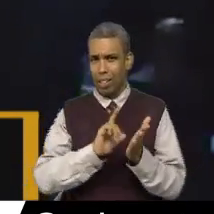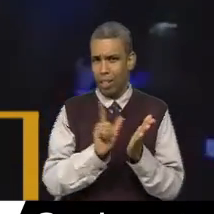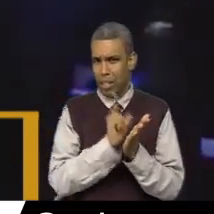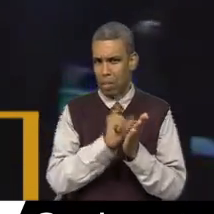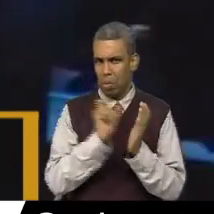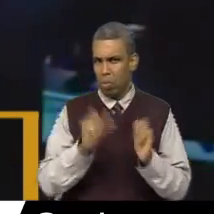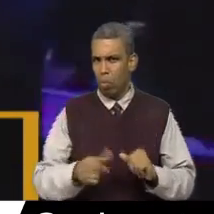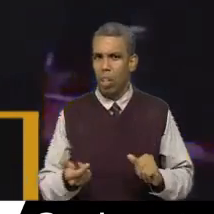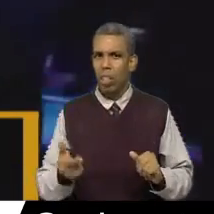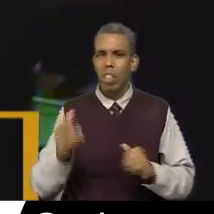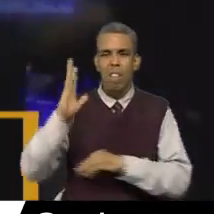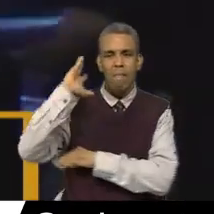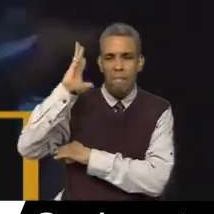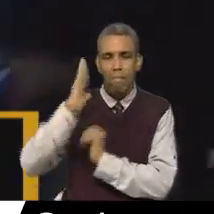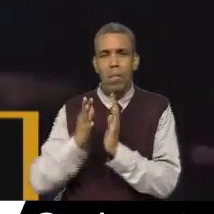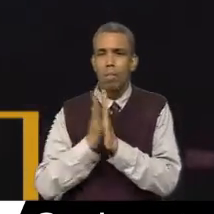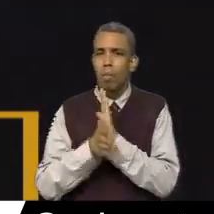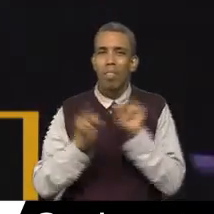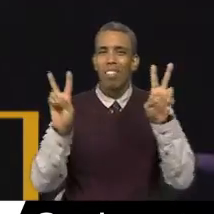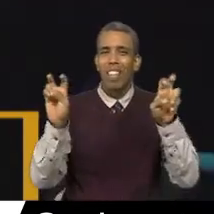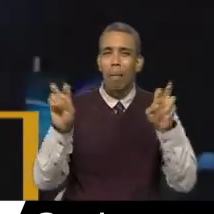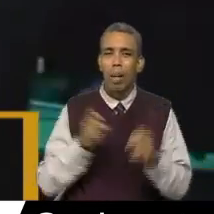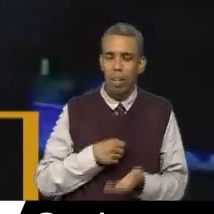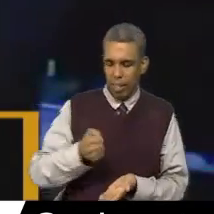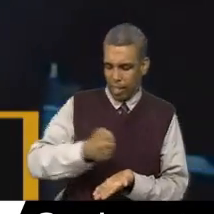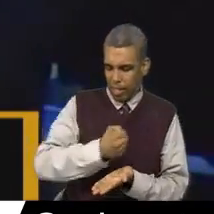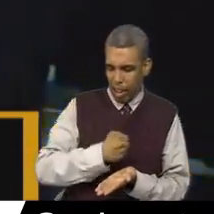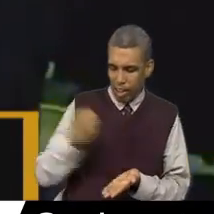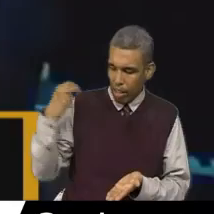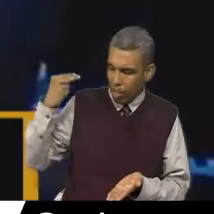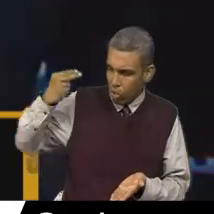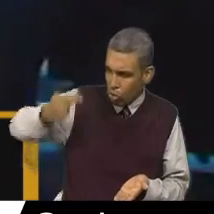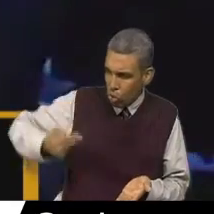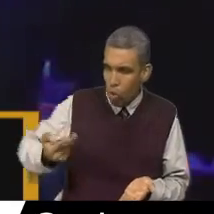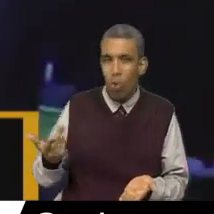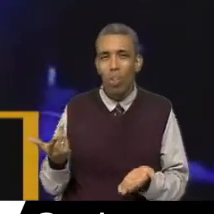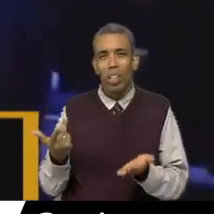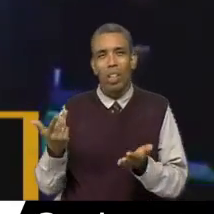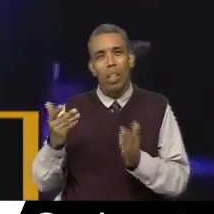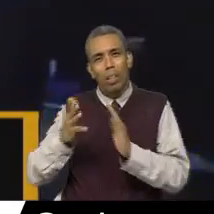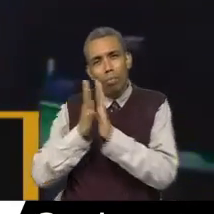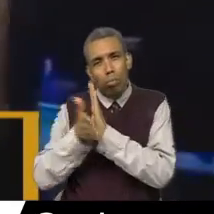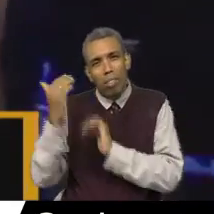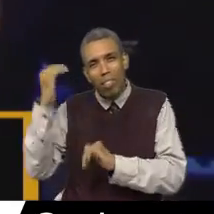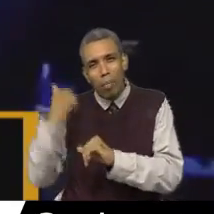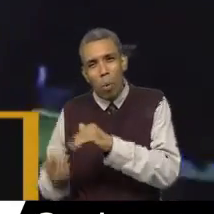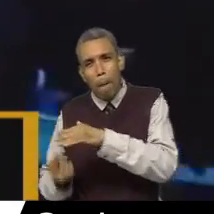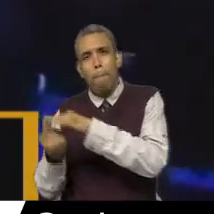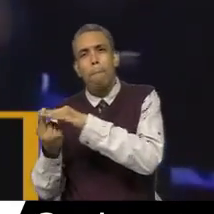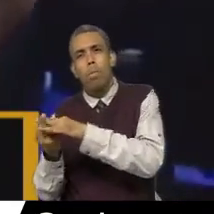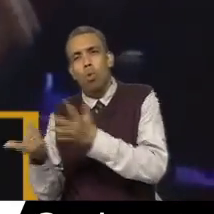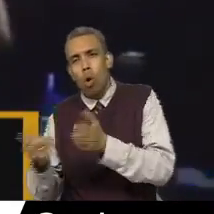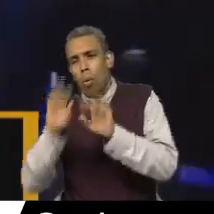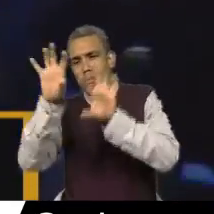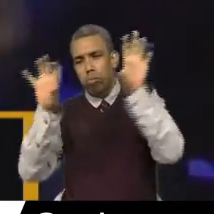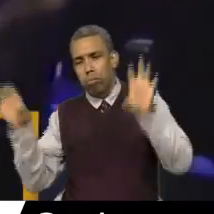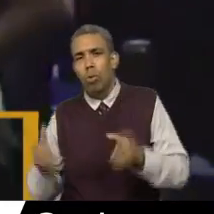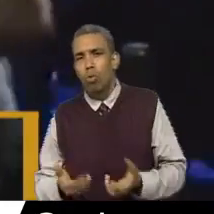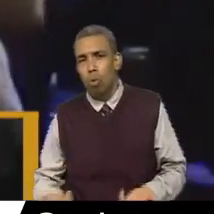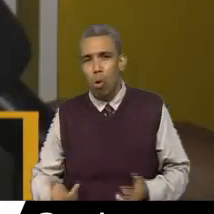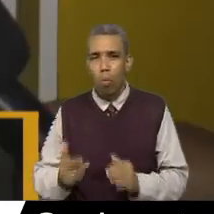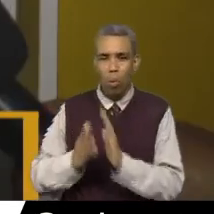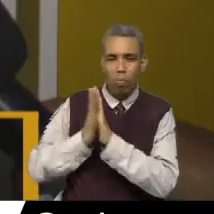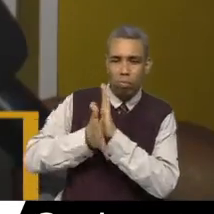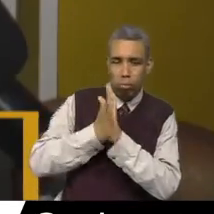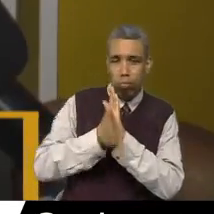salsa académica en nuestra ciudad, con panelistas, colegas también, reconocidos pues en el ámbito salsero, y